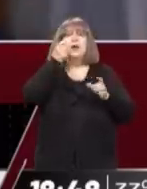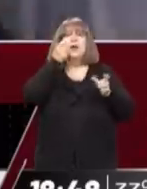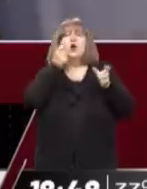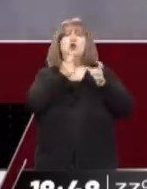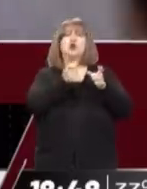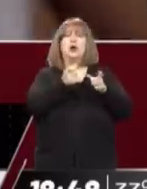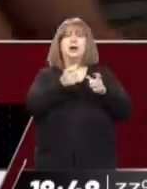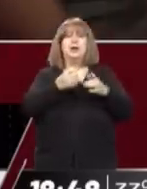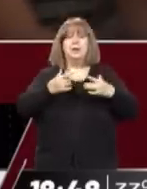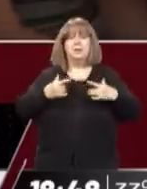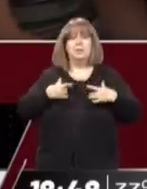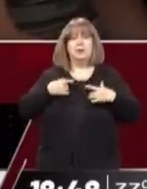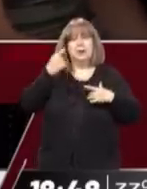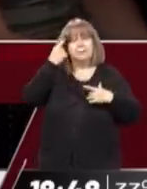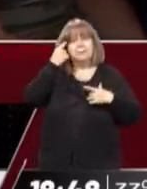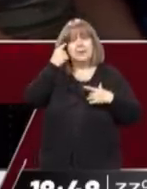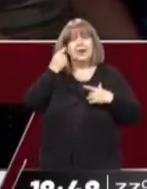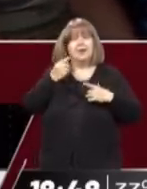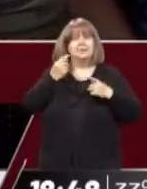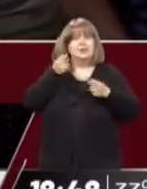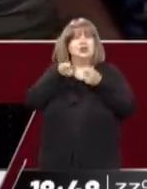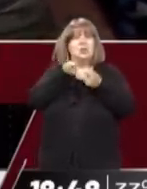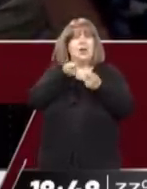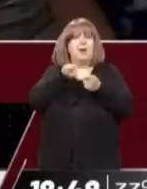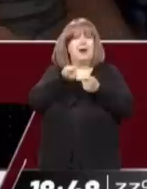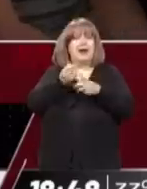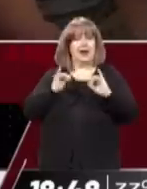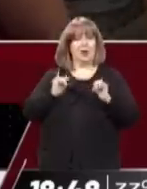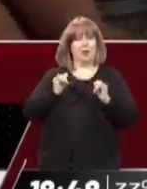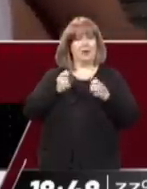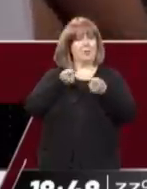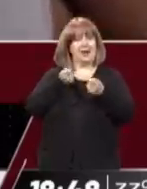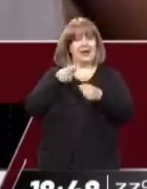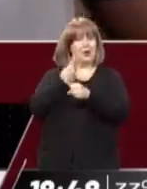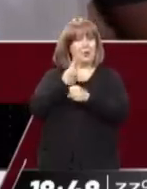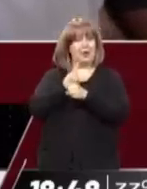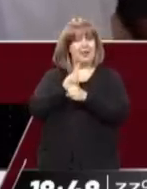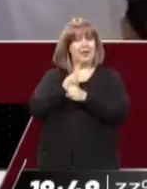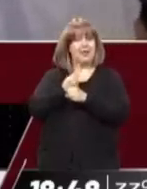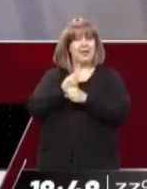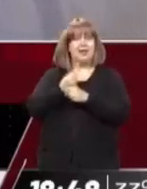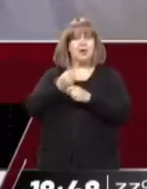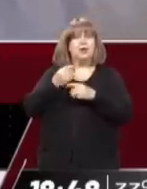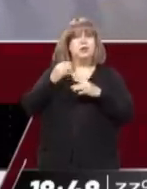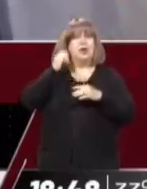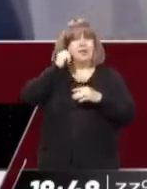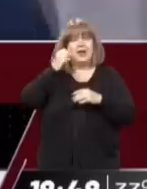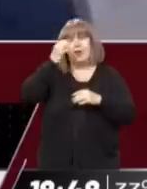años. Entonces encontramos un contexto en donde no hay